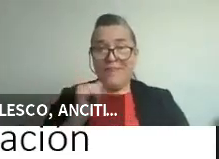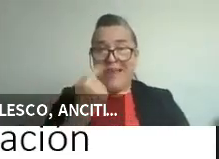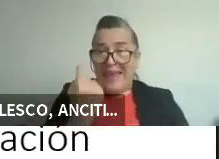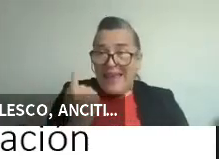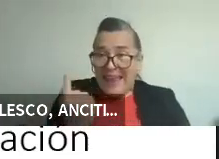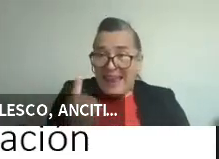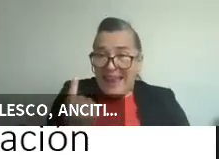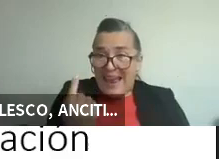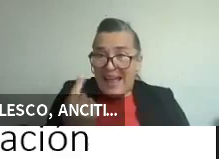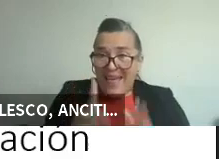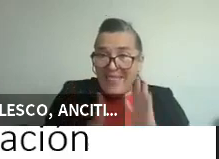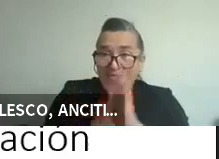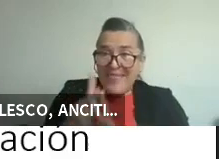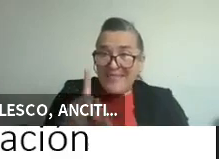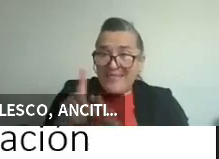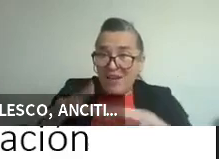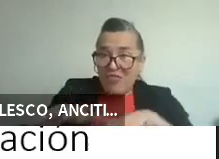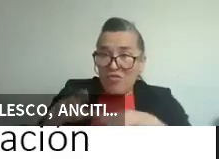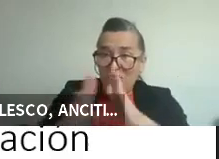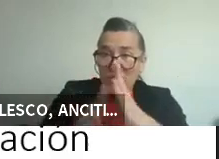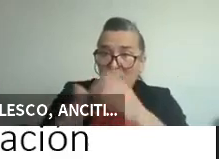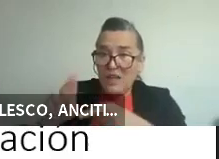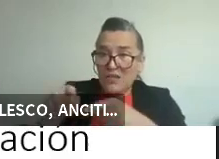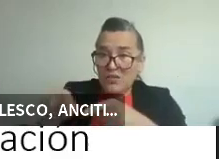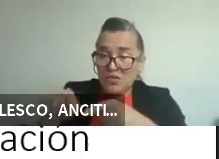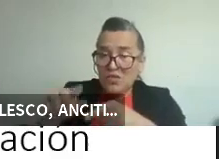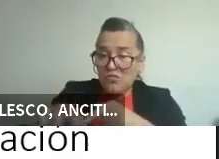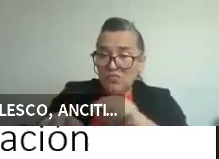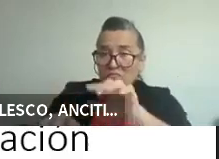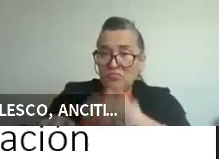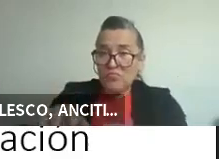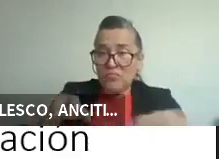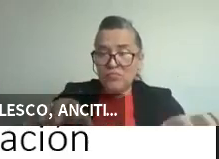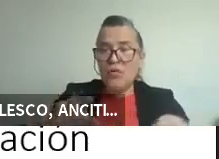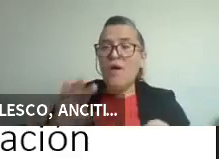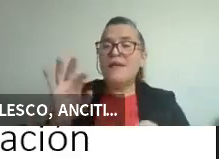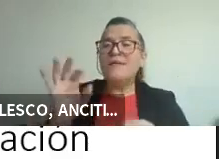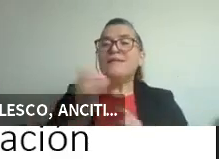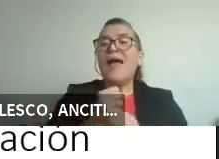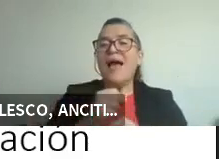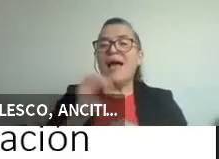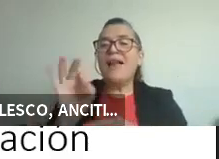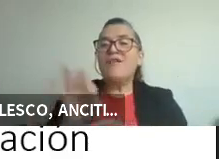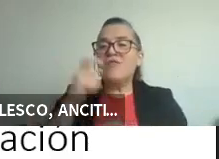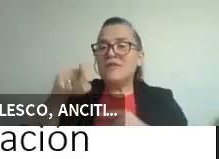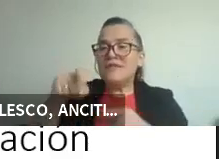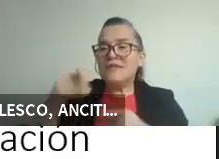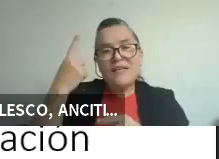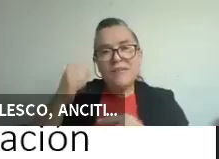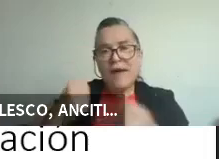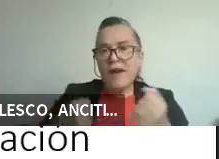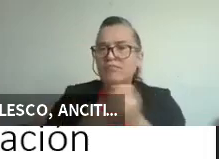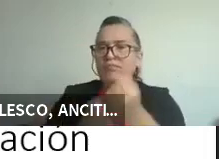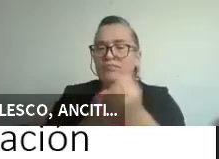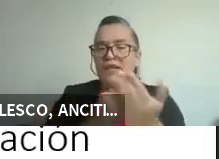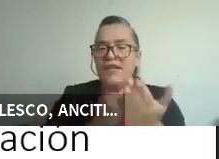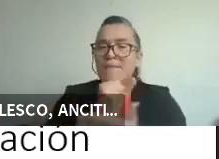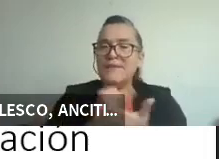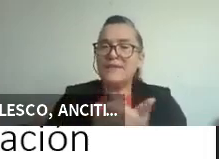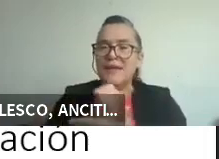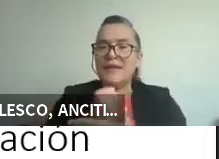estado y desarrollo en las instituciones se vayan tomando las medidas necesarias para fortalecer la investigación correspondiente a cada